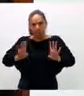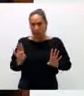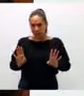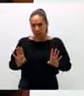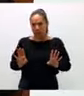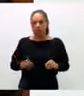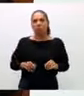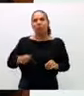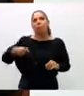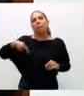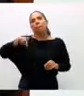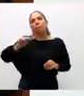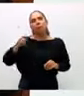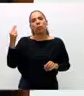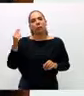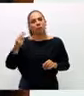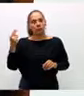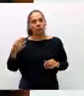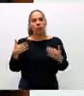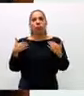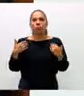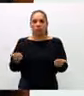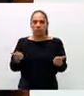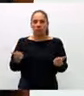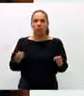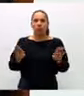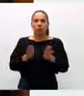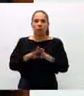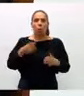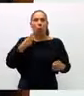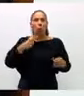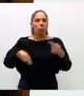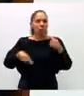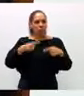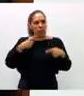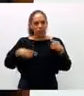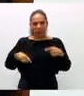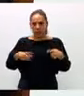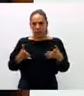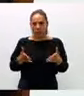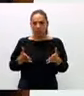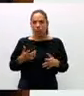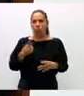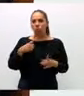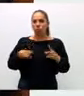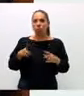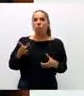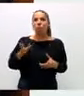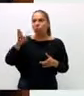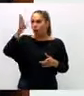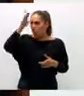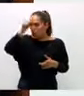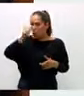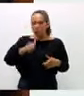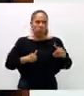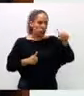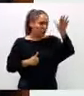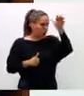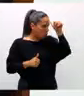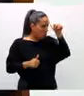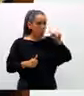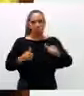digamos claramente qué nos está pasando, en qué no nos ponemos de acuerdo y en qué sí nos ponemos de acuerdo, o sea, ese